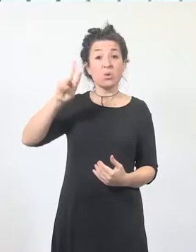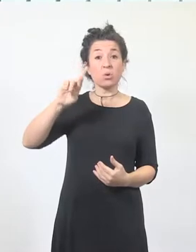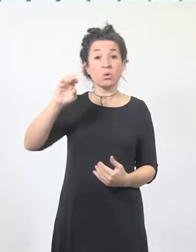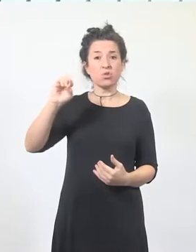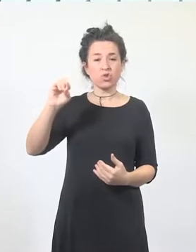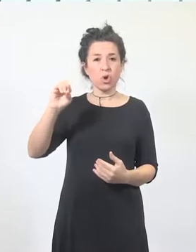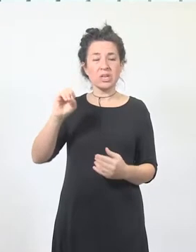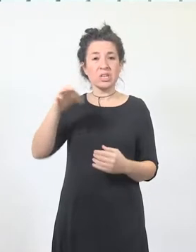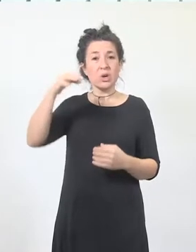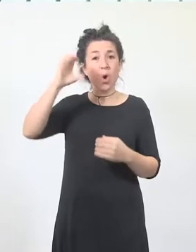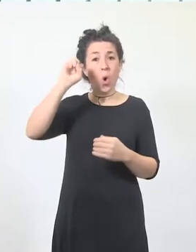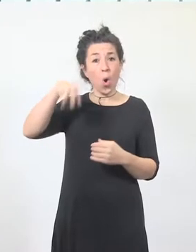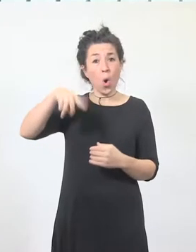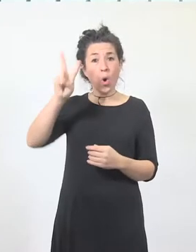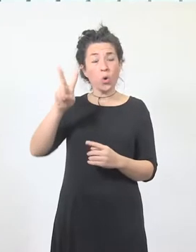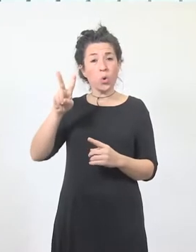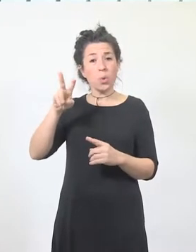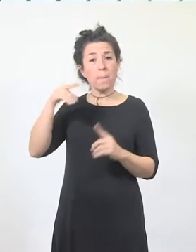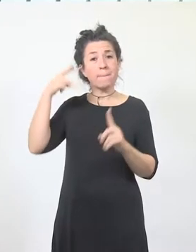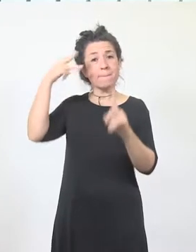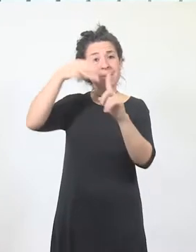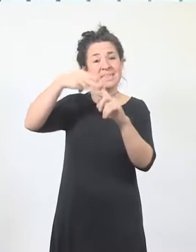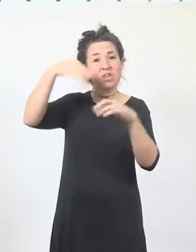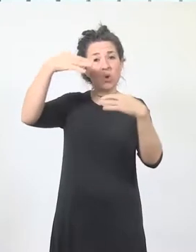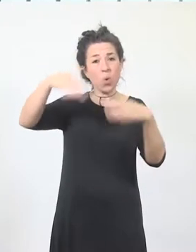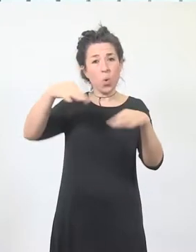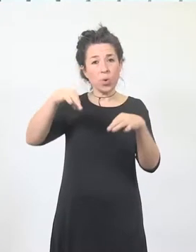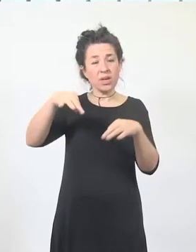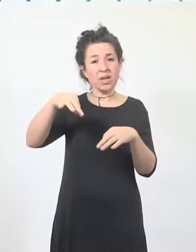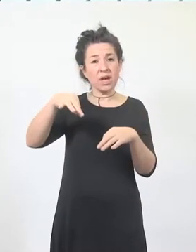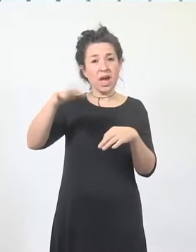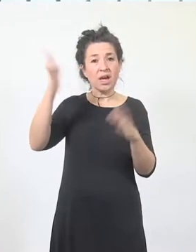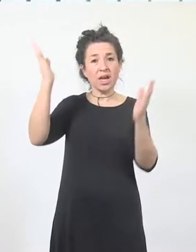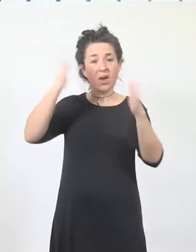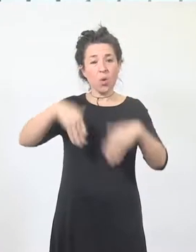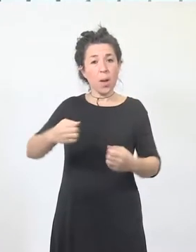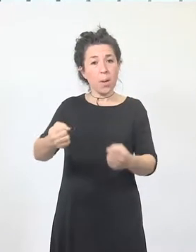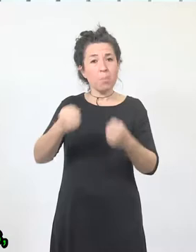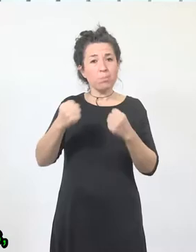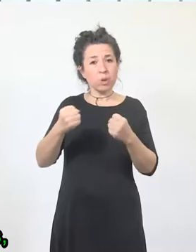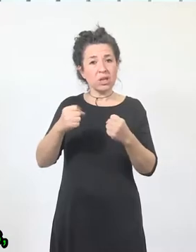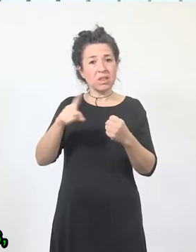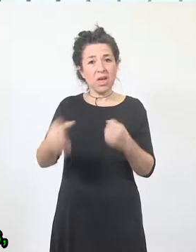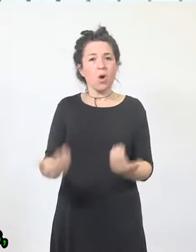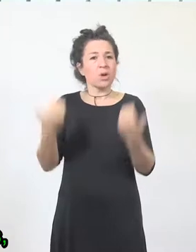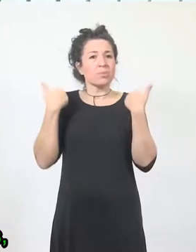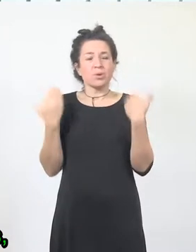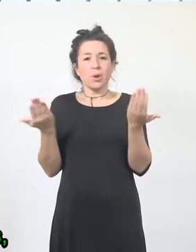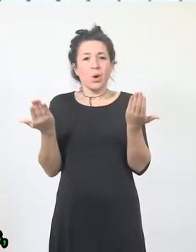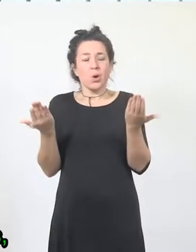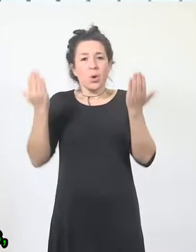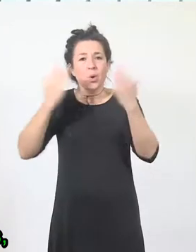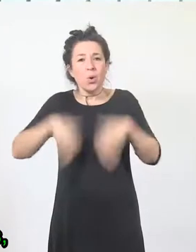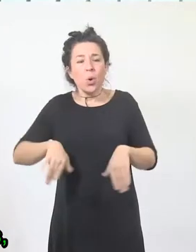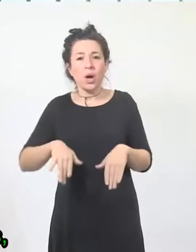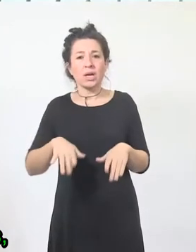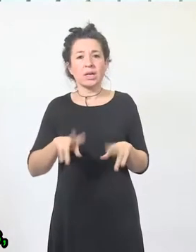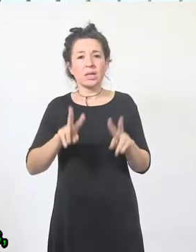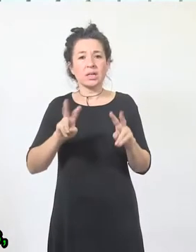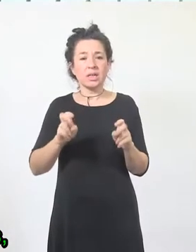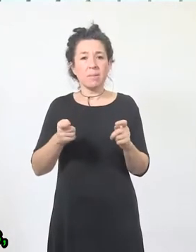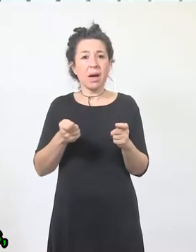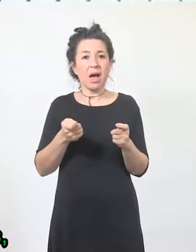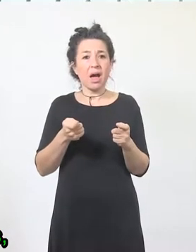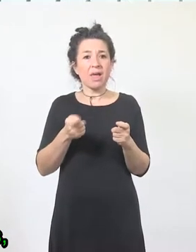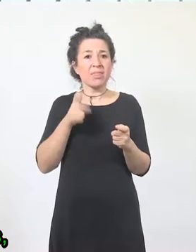es la única misión de Naciones Unidas que no tiene esa potencia, que no tiene esa responsabilidad de controlar